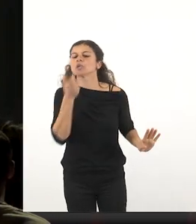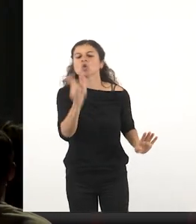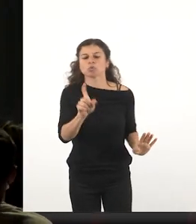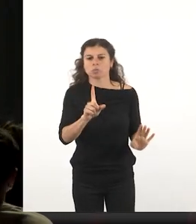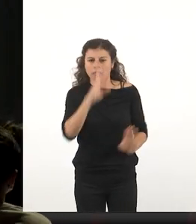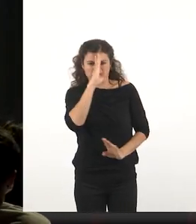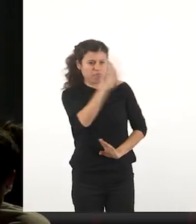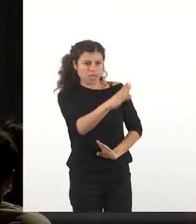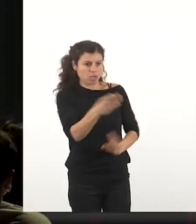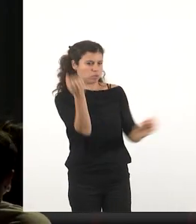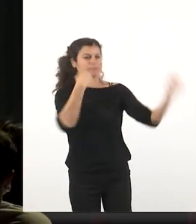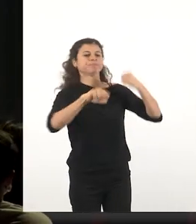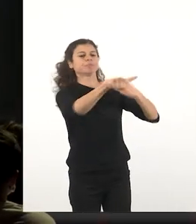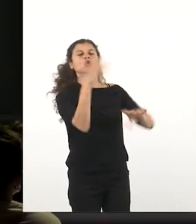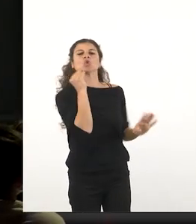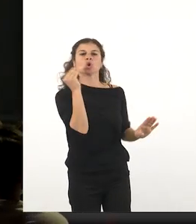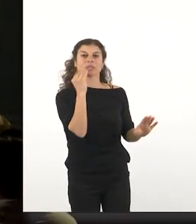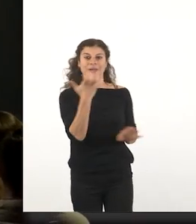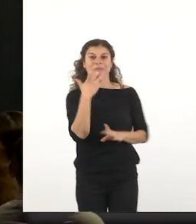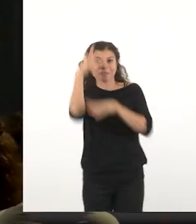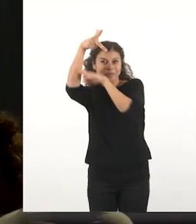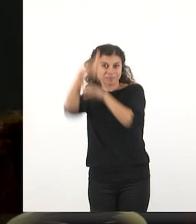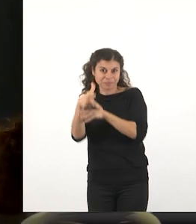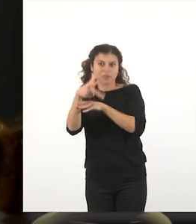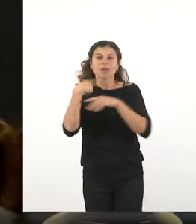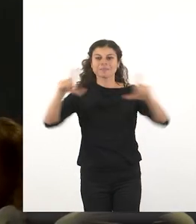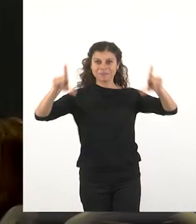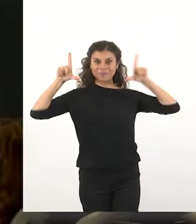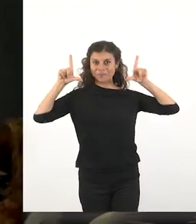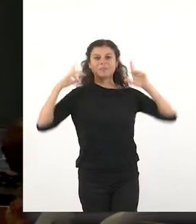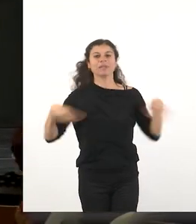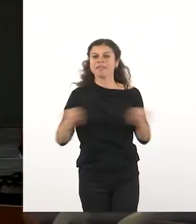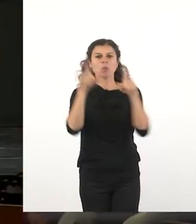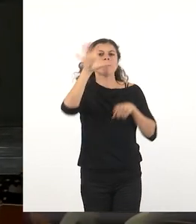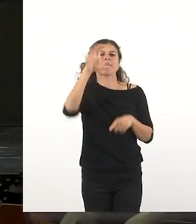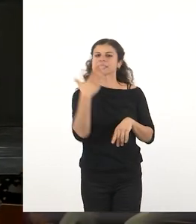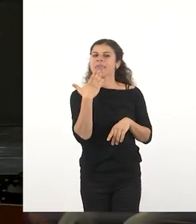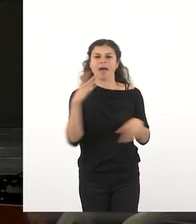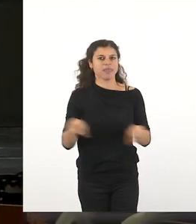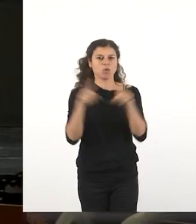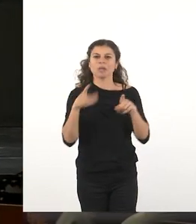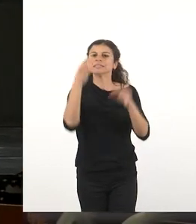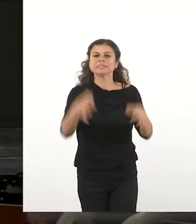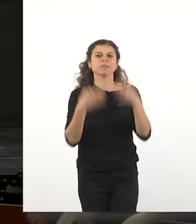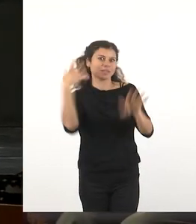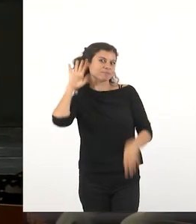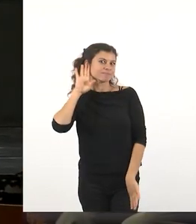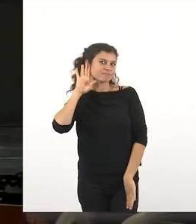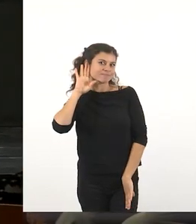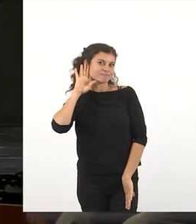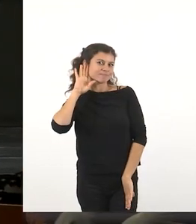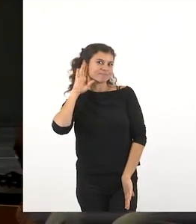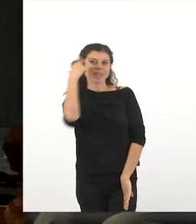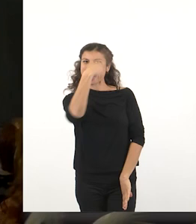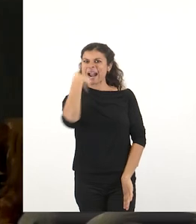colocan directamente como tontas. Cuando enfocan a la princesa, sea del país que sea y tenga la edad que tenga, no os preocupéis, que ella siempre está así. Que